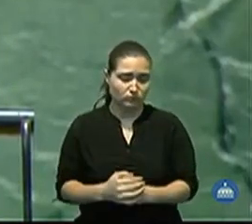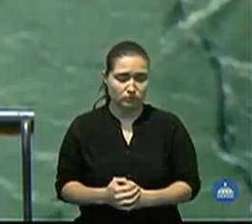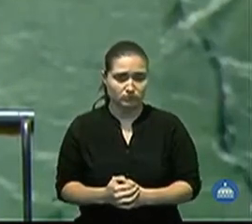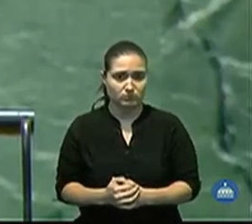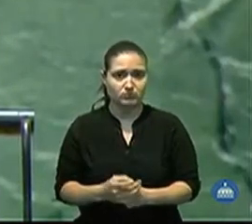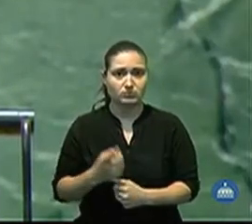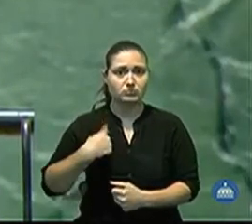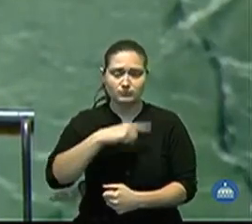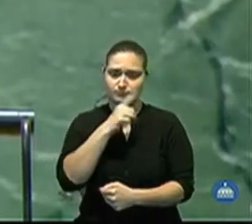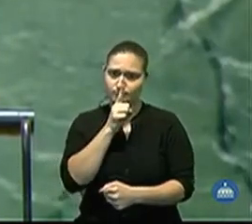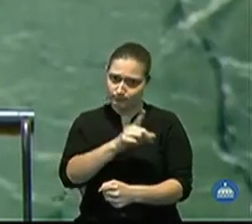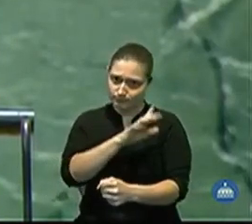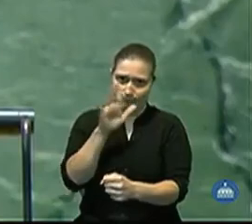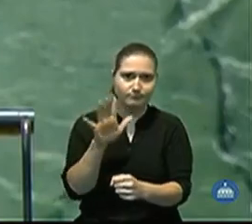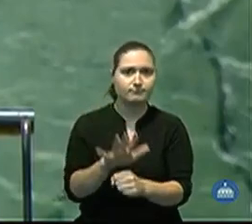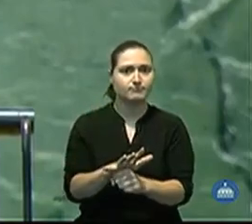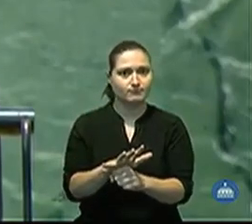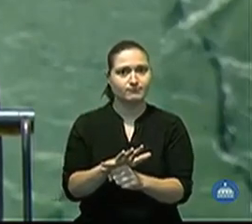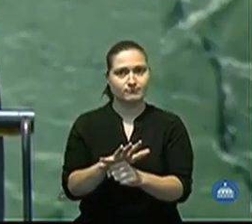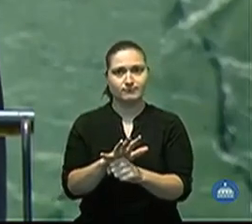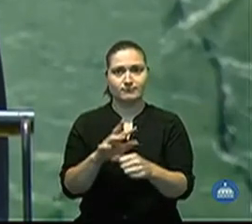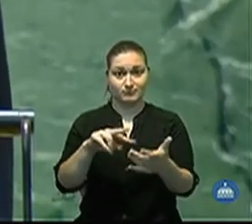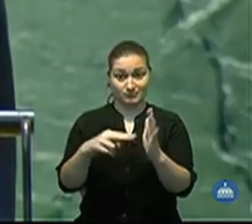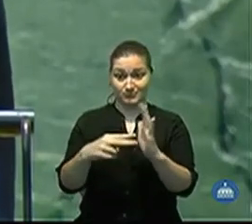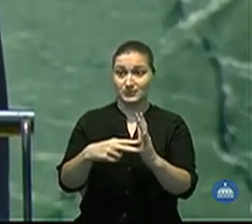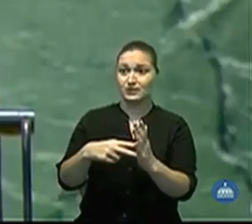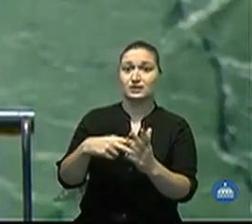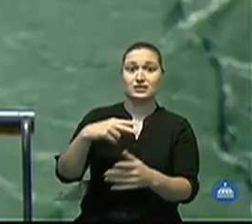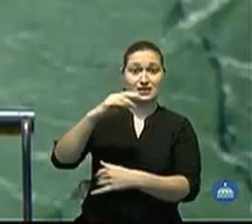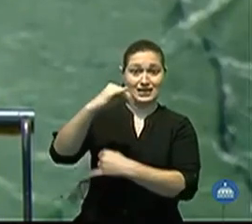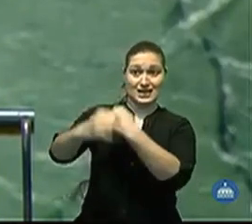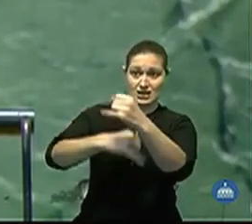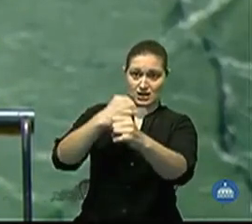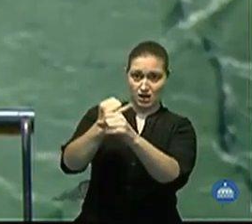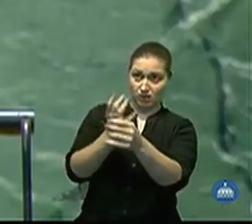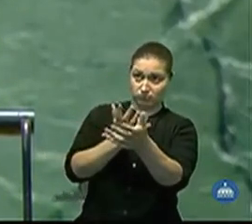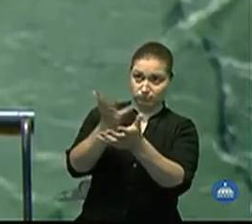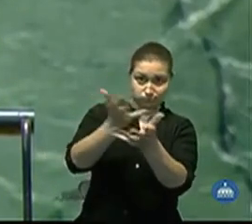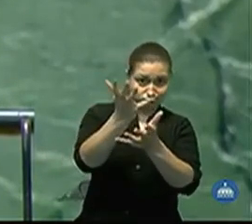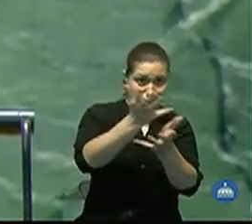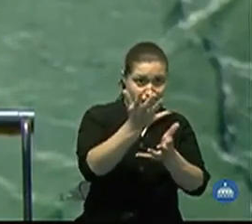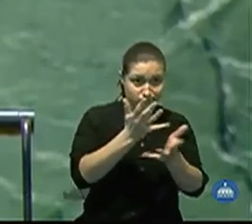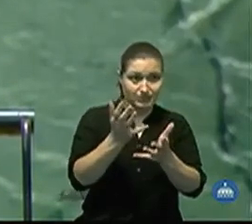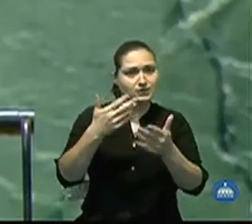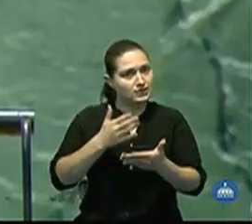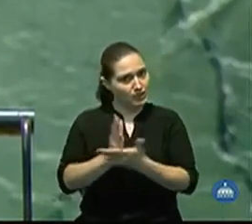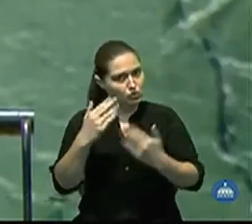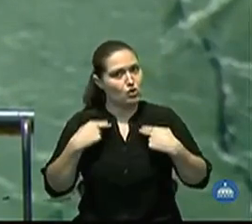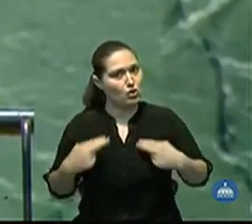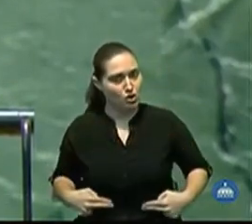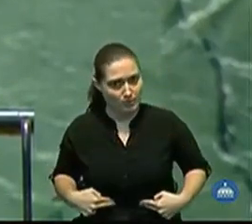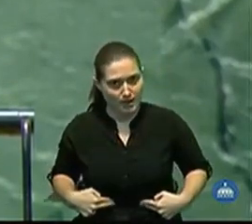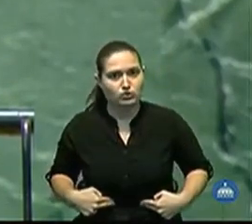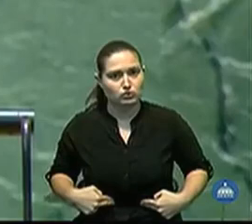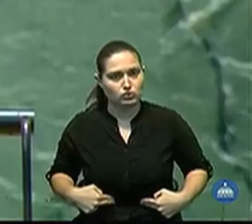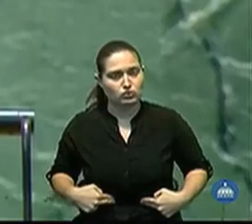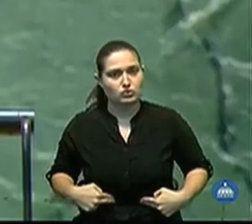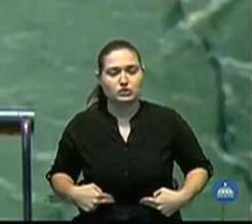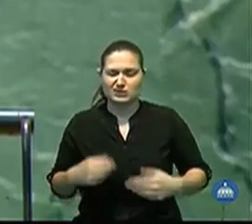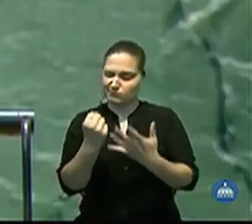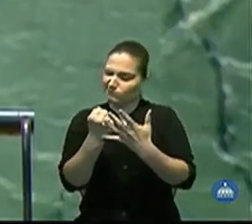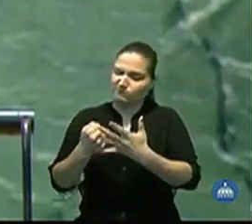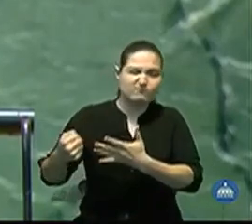parte integral de nuestra política exterior, que establece la promoción y defensa de los derechos humanos como uno de sus